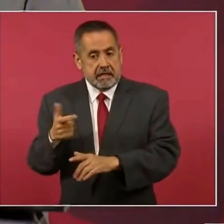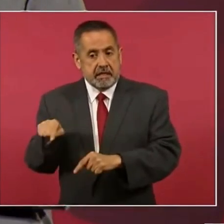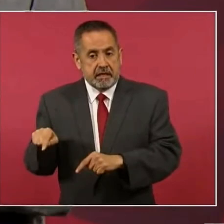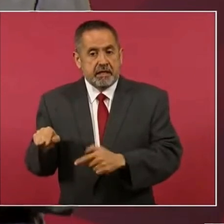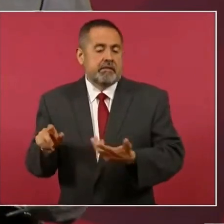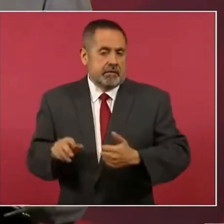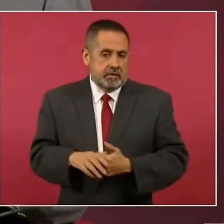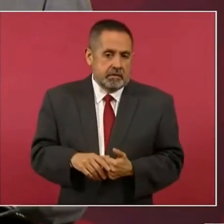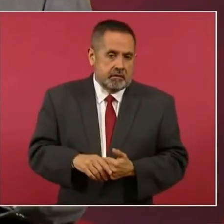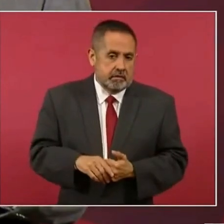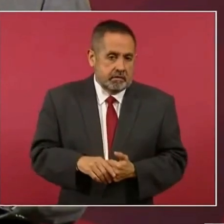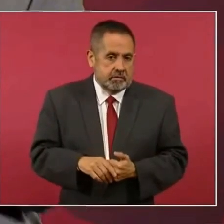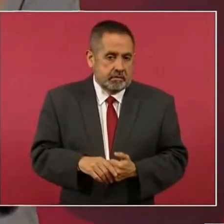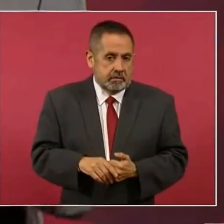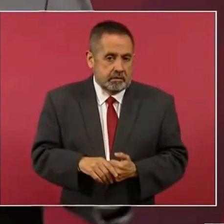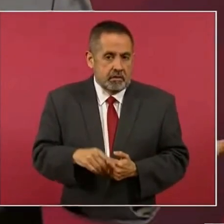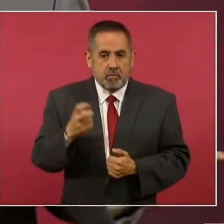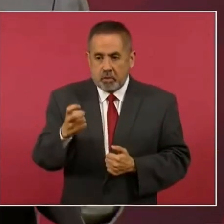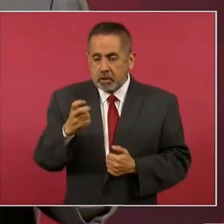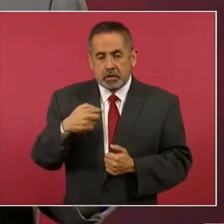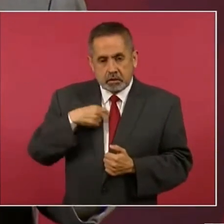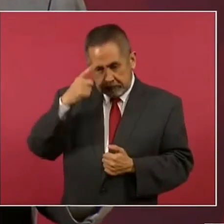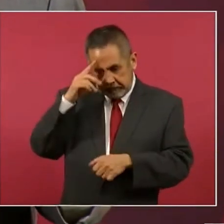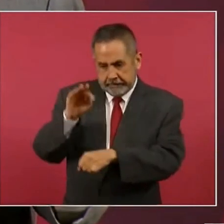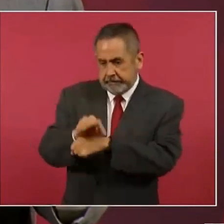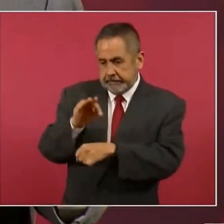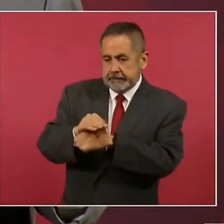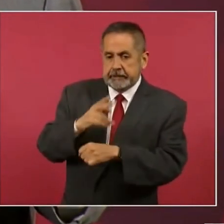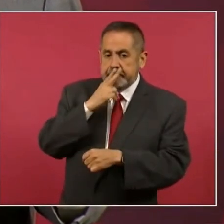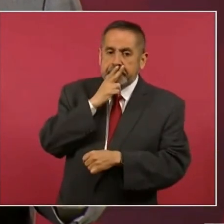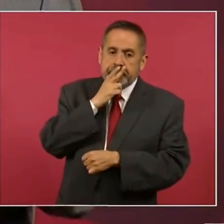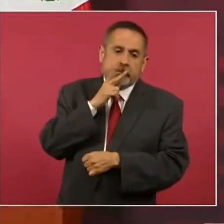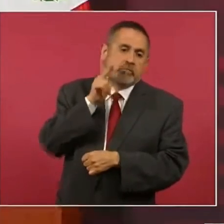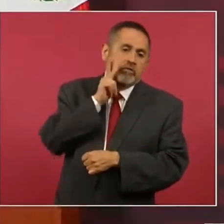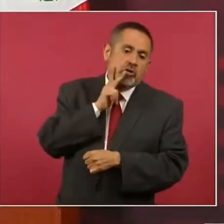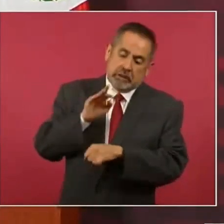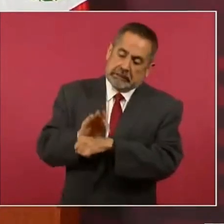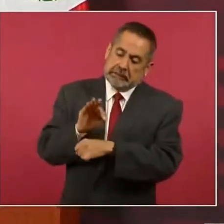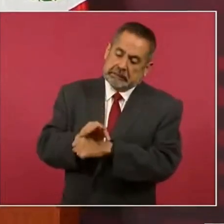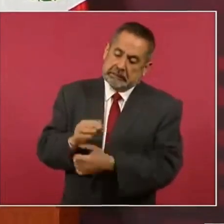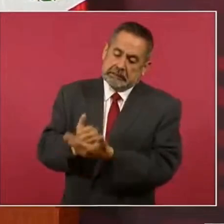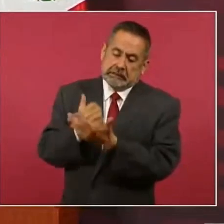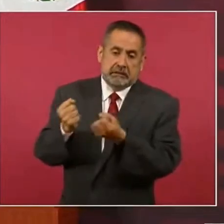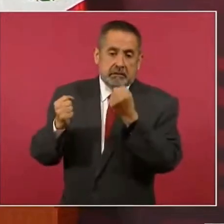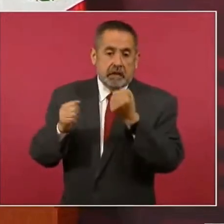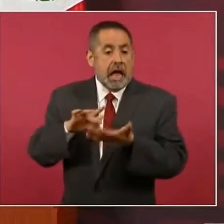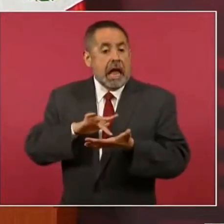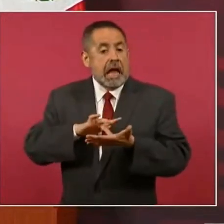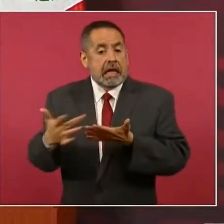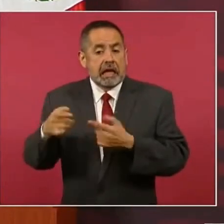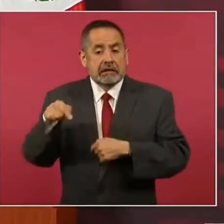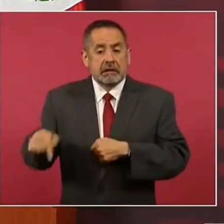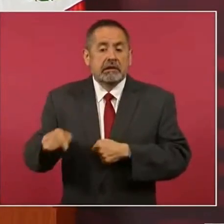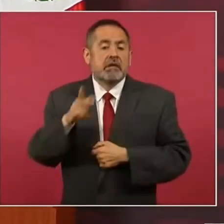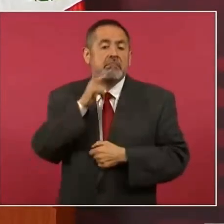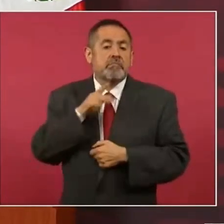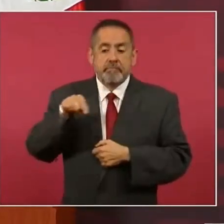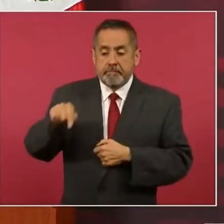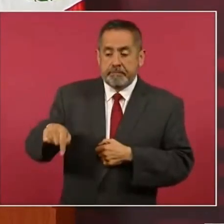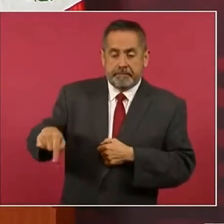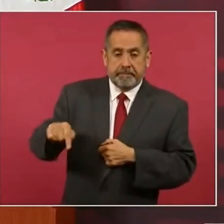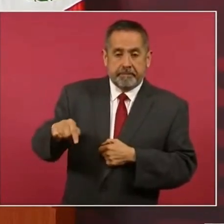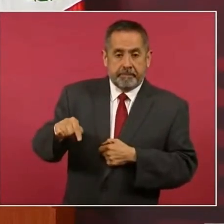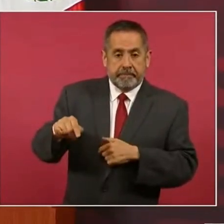¿Cómo no vamos a defender el petróleo? Sí, por el petróleo